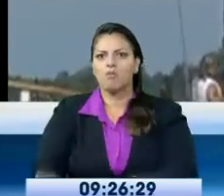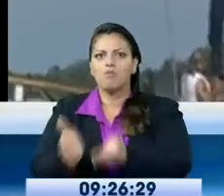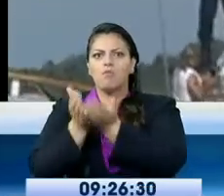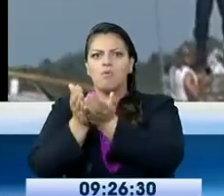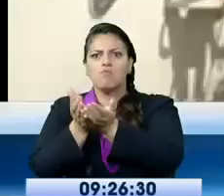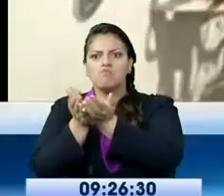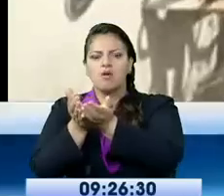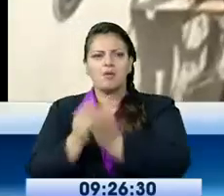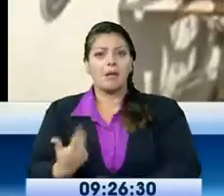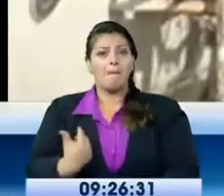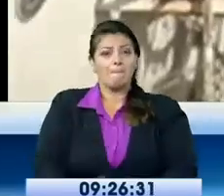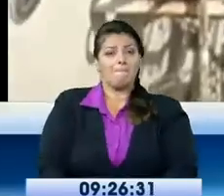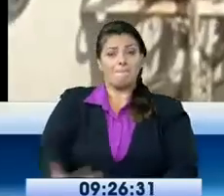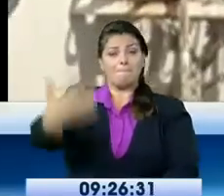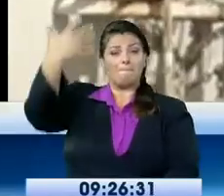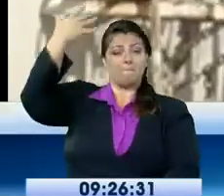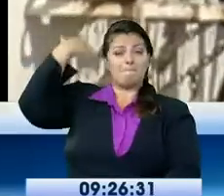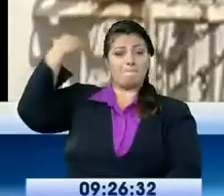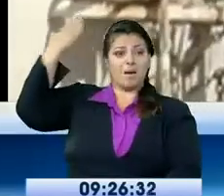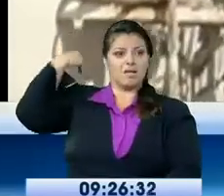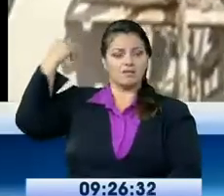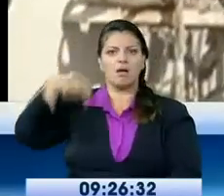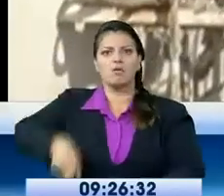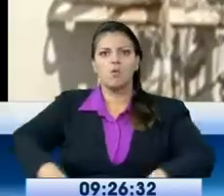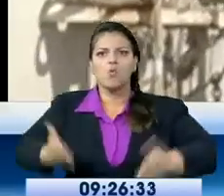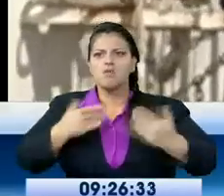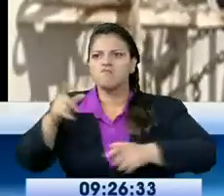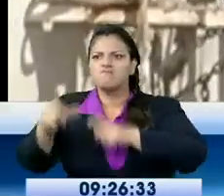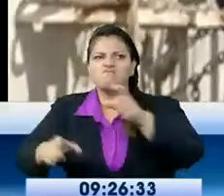del Pacífico en el siglo XVII.